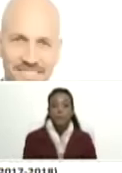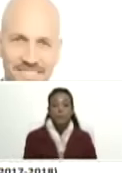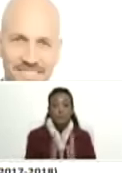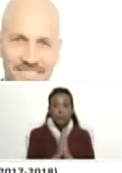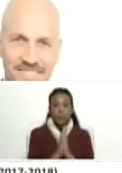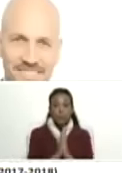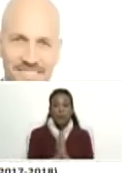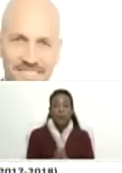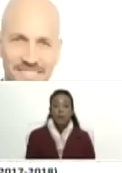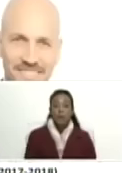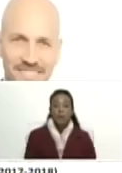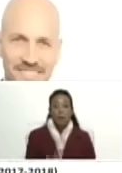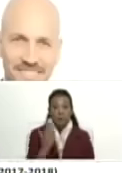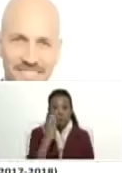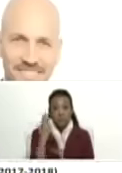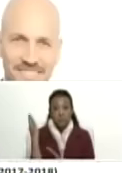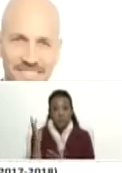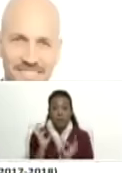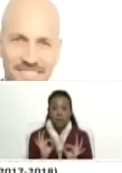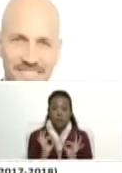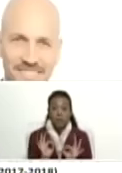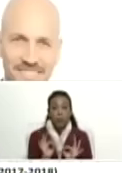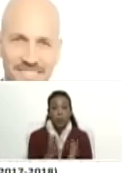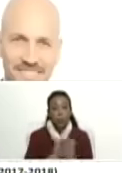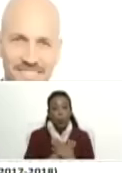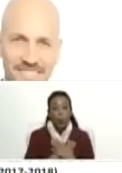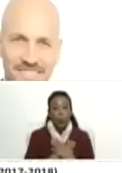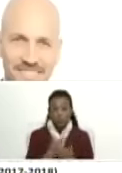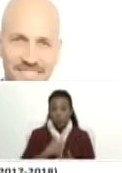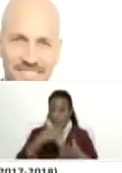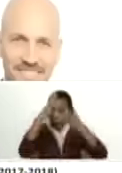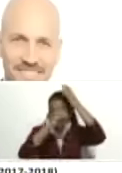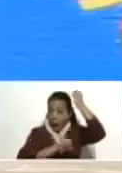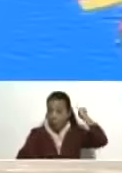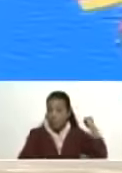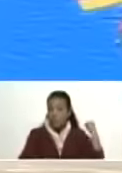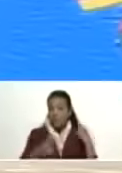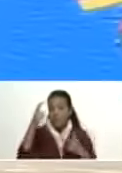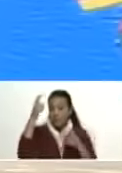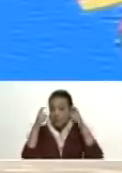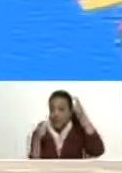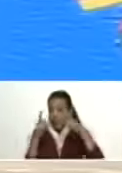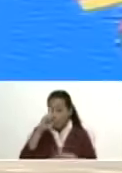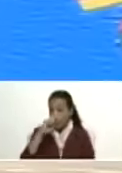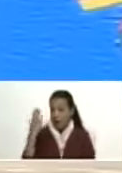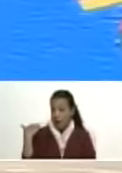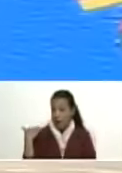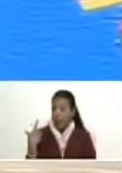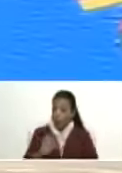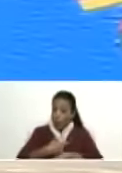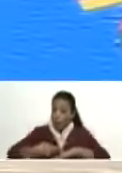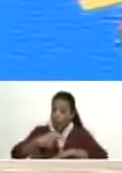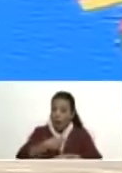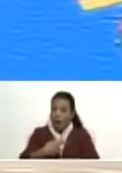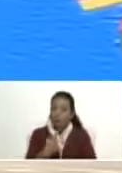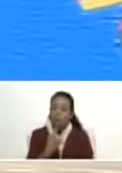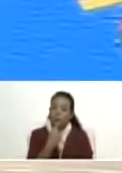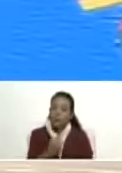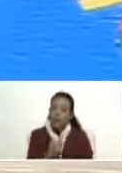Precisamente me tocó ser canciller del comandante Chávez. Y tengo que